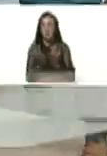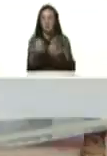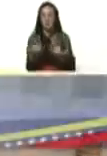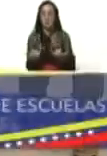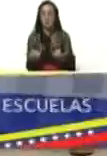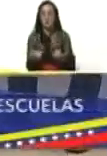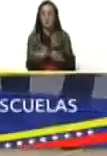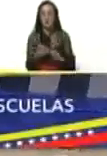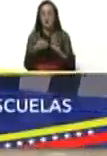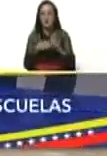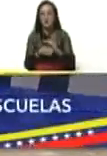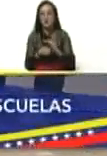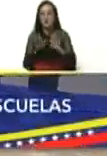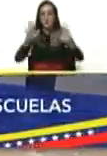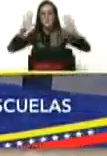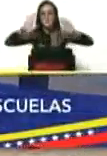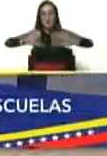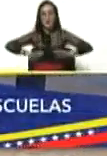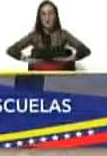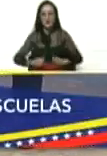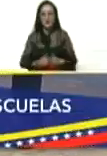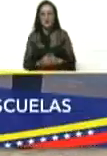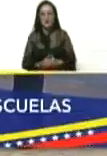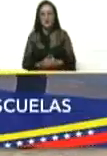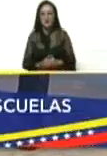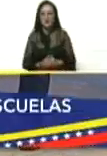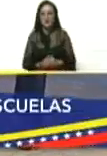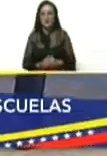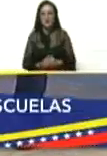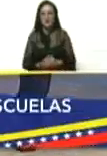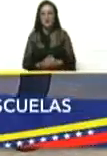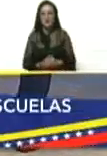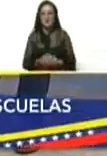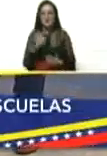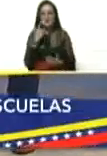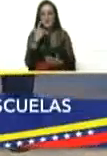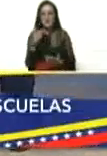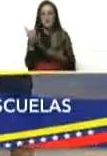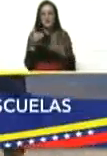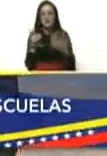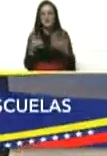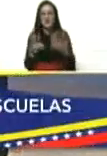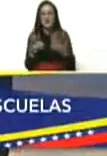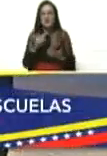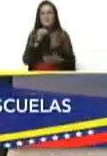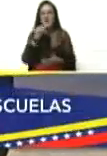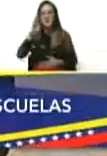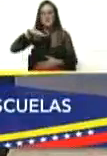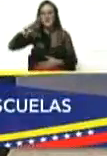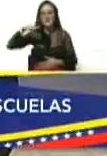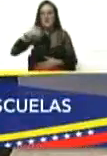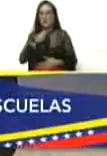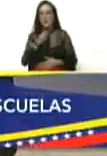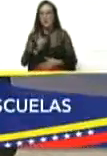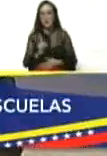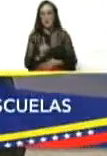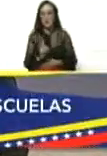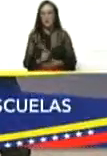Ya le entraron a las paredes. Hay que ver los detalles, está mal pintada esa pared, mira. No me gusta cómo